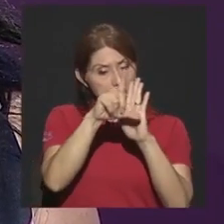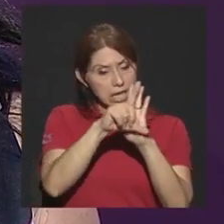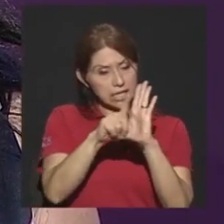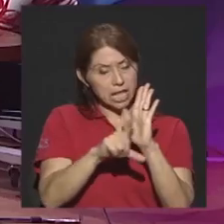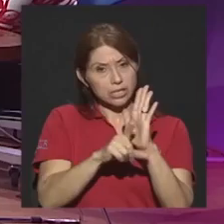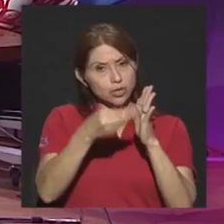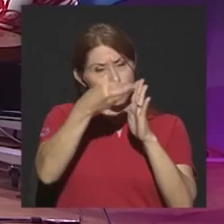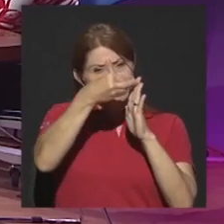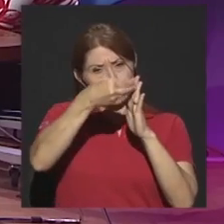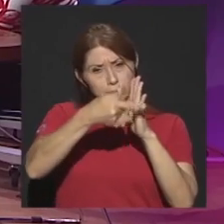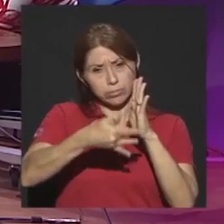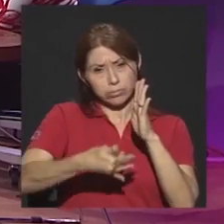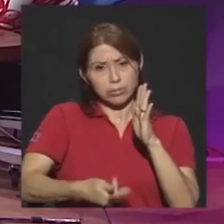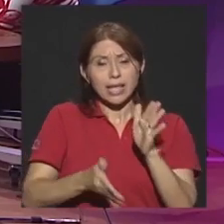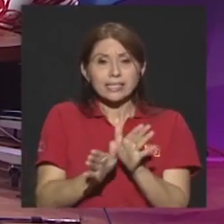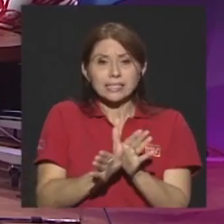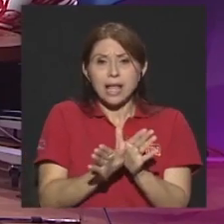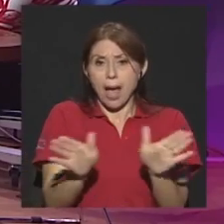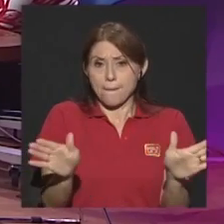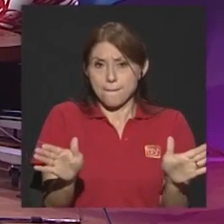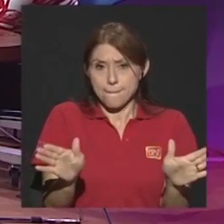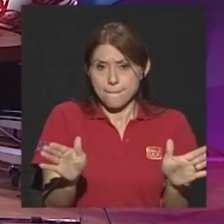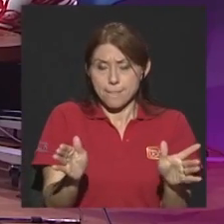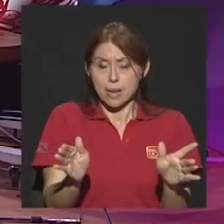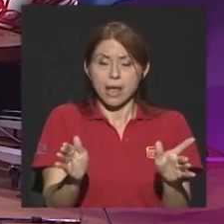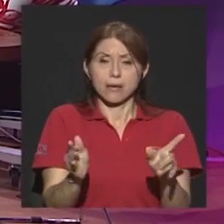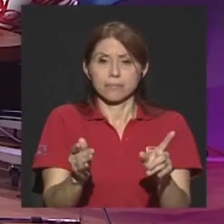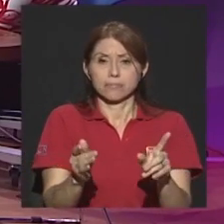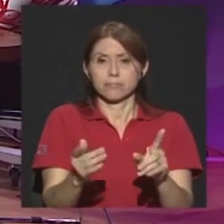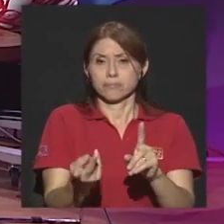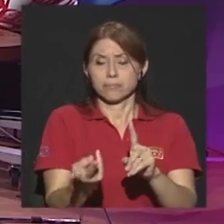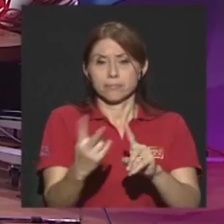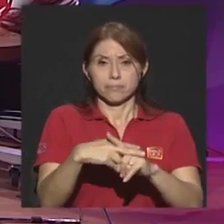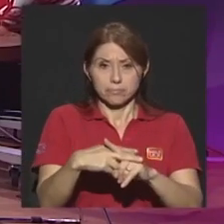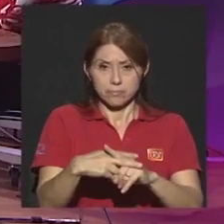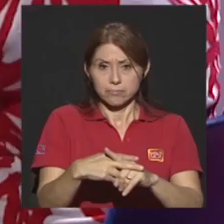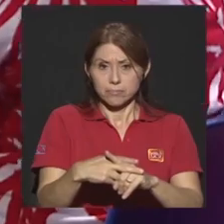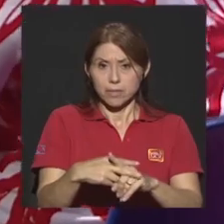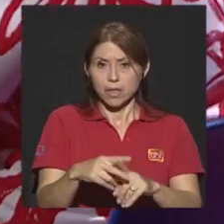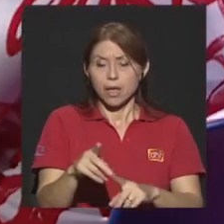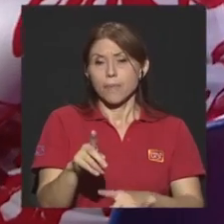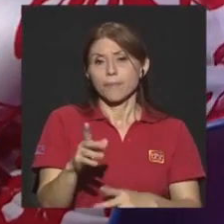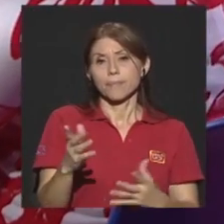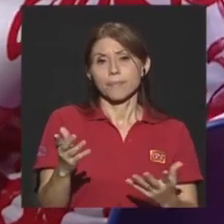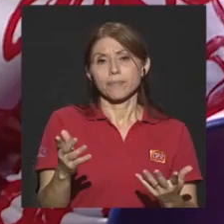a la hora de que se aplica no siempre